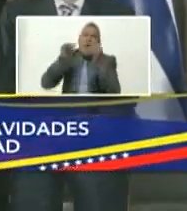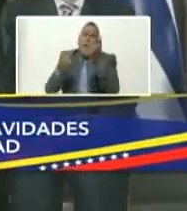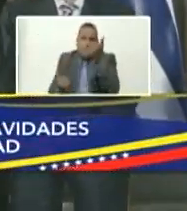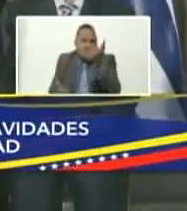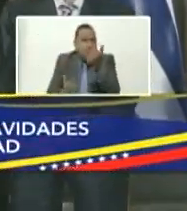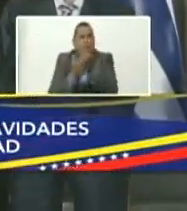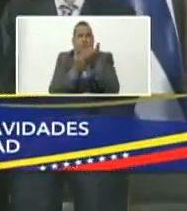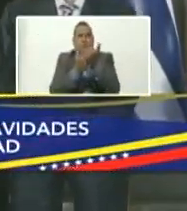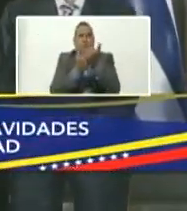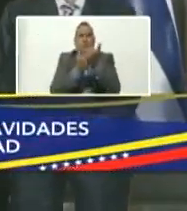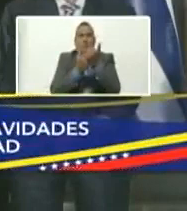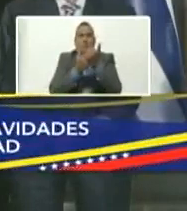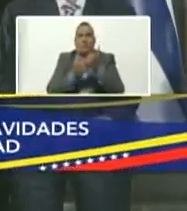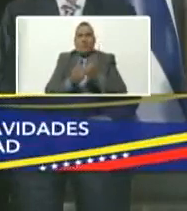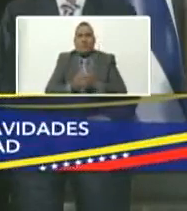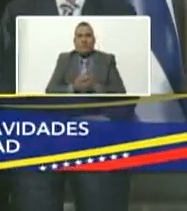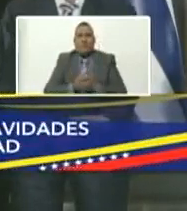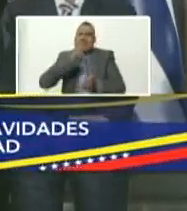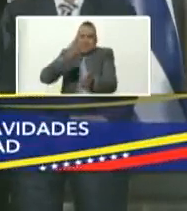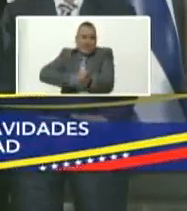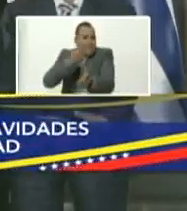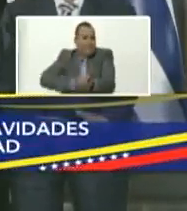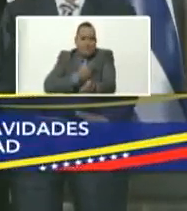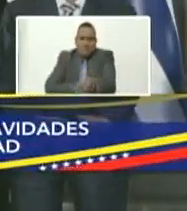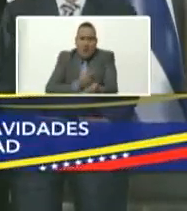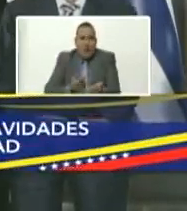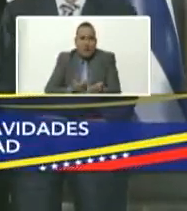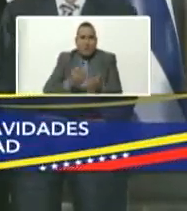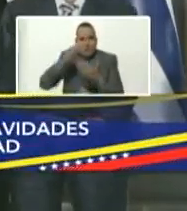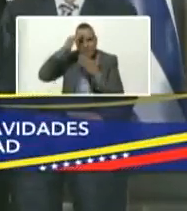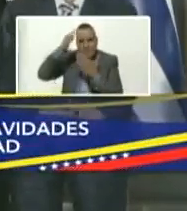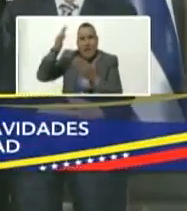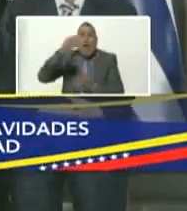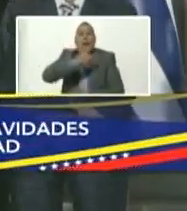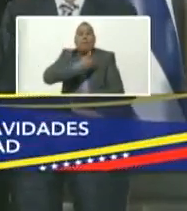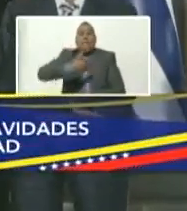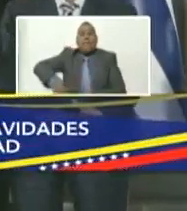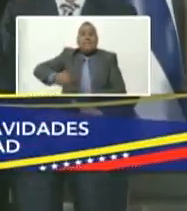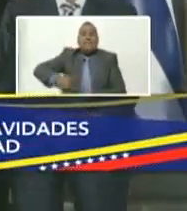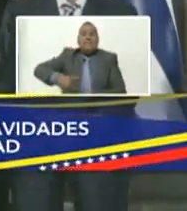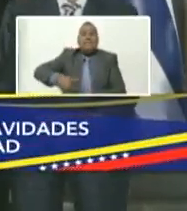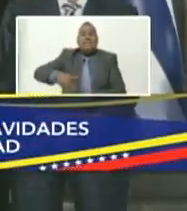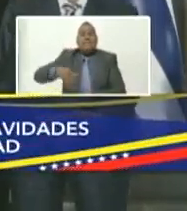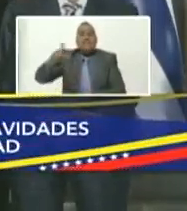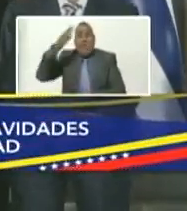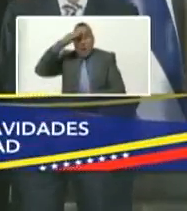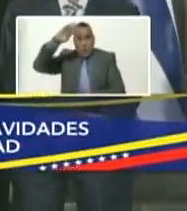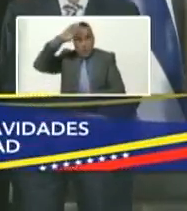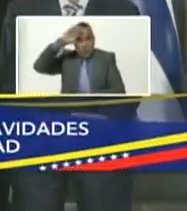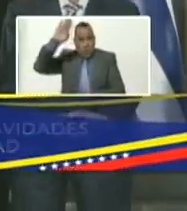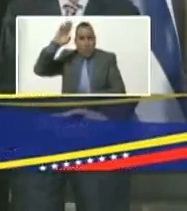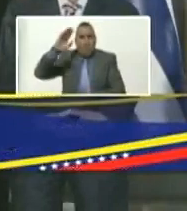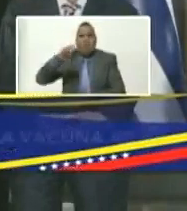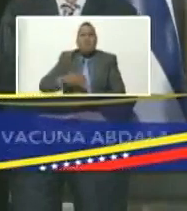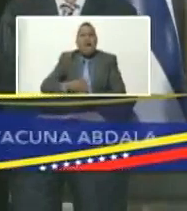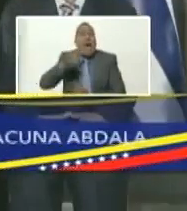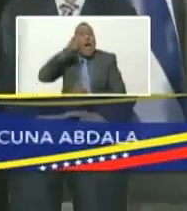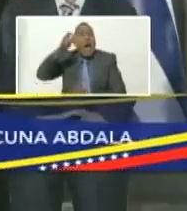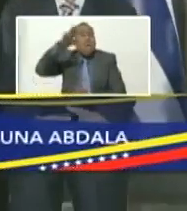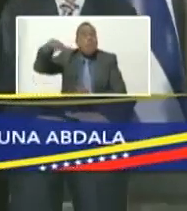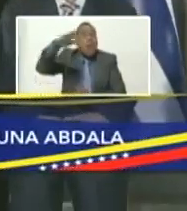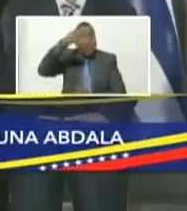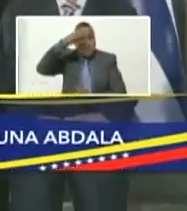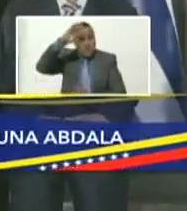apoyo, de hermano, al presidente Miguel Díaz-Canel, al pueblo de Cuba.